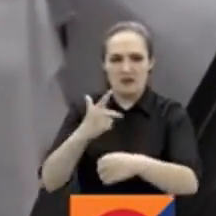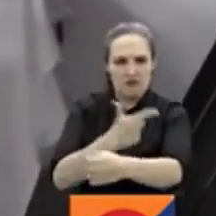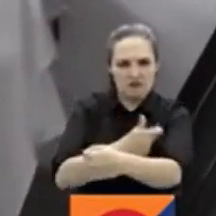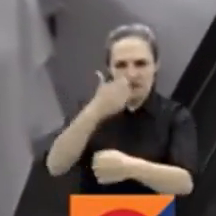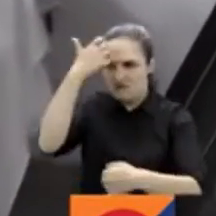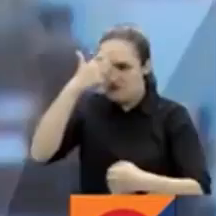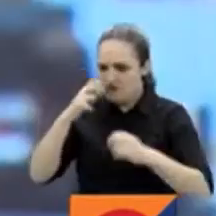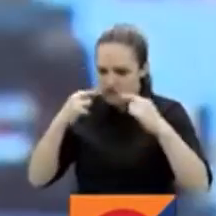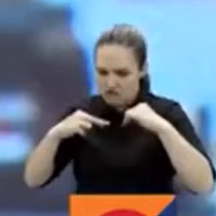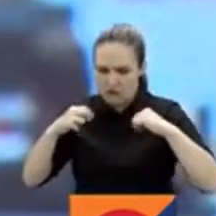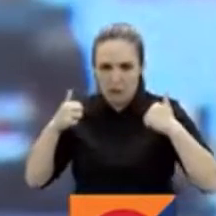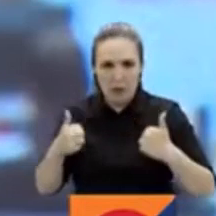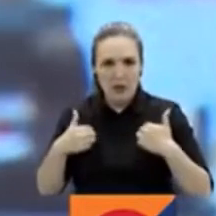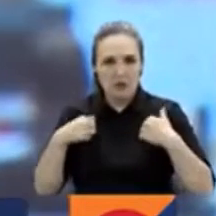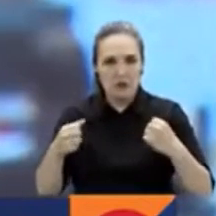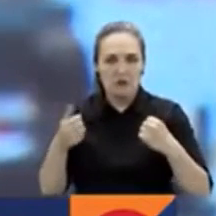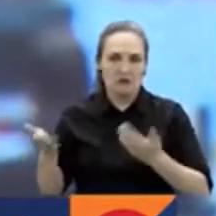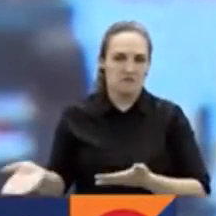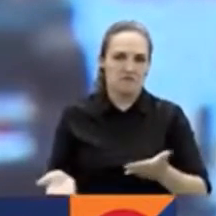valoración médica.